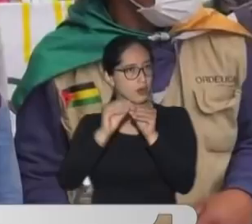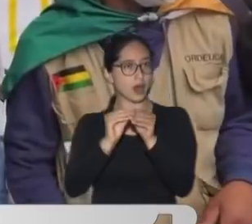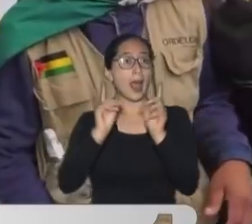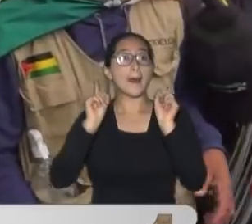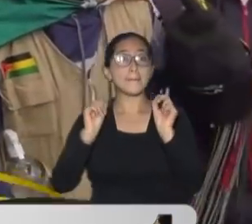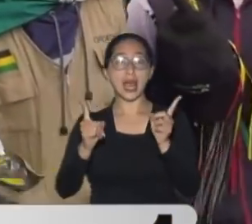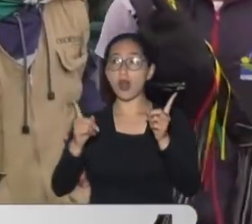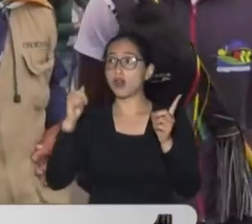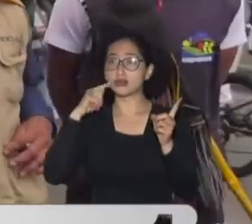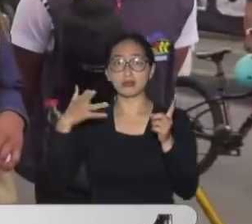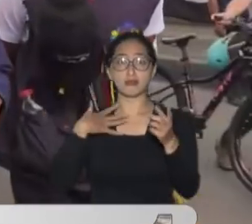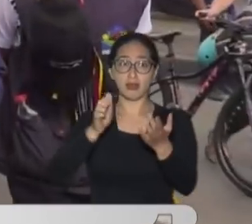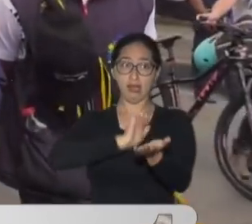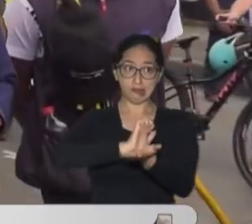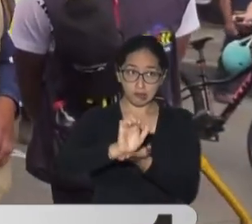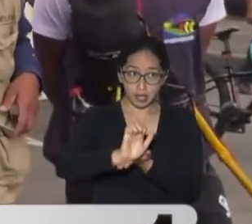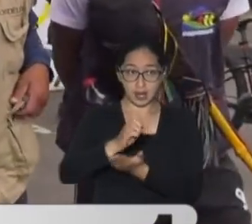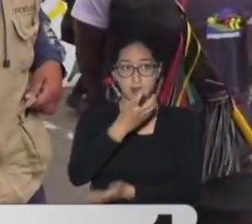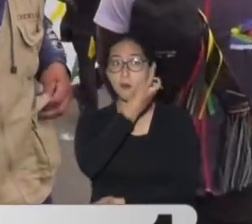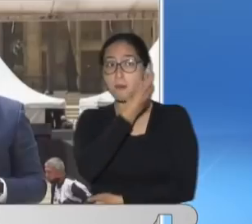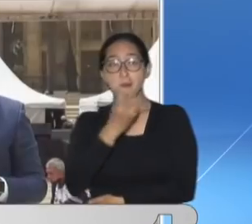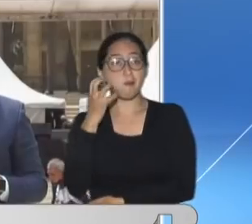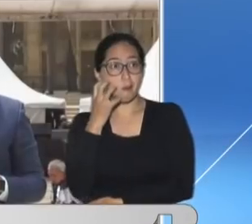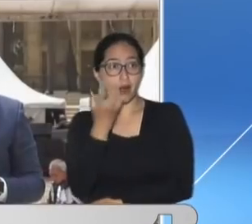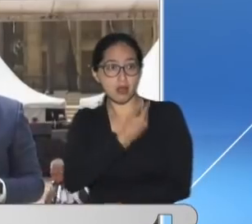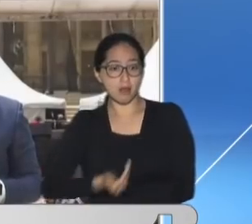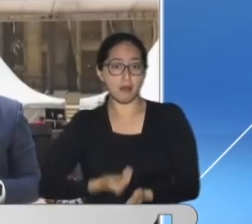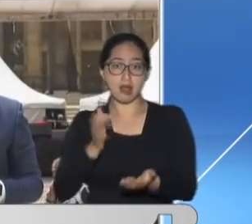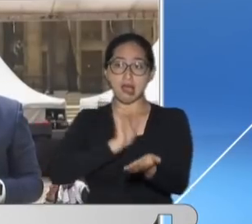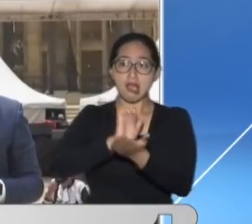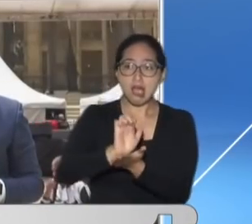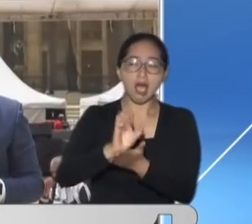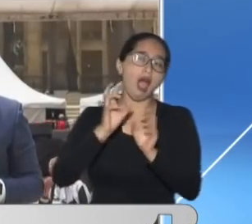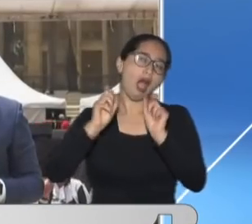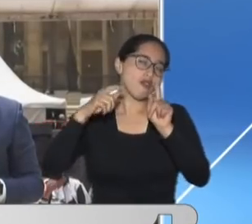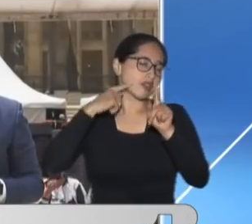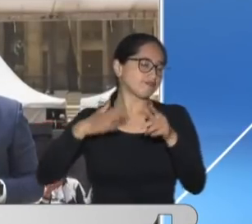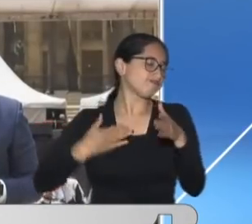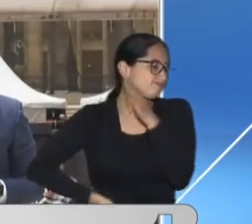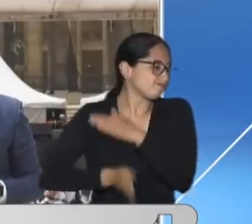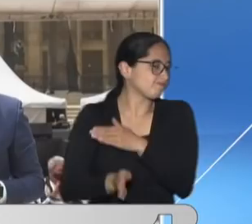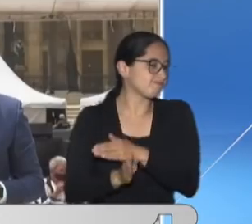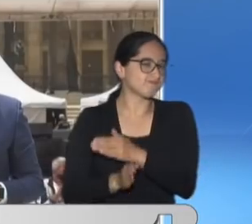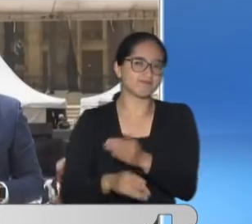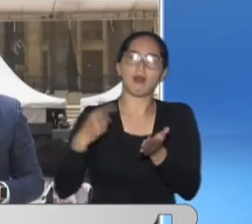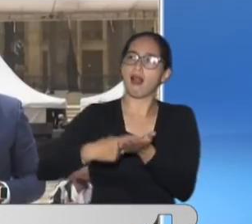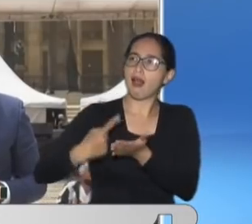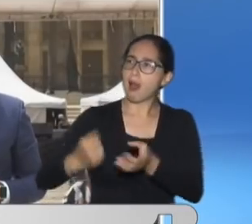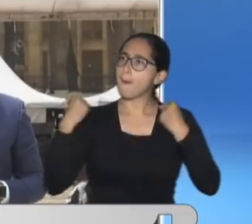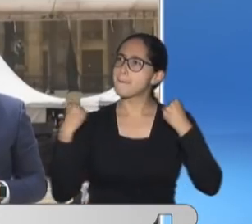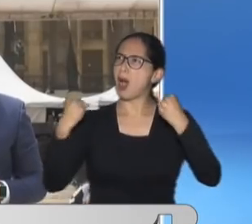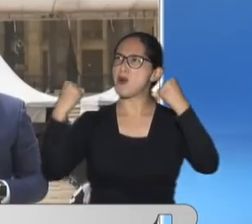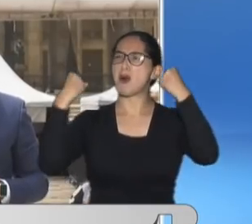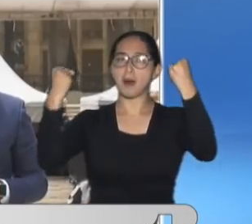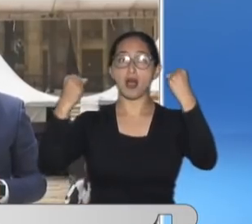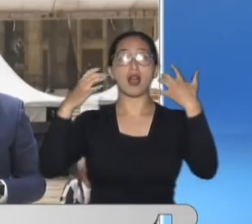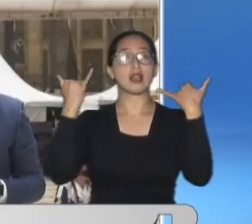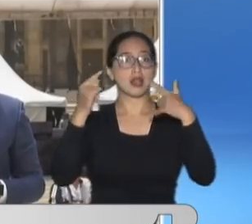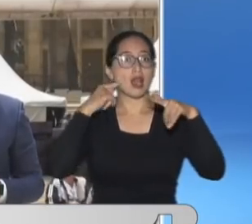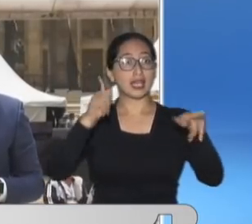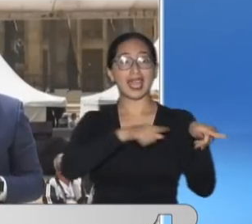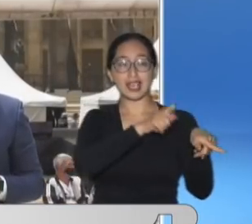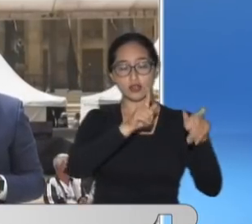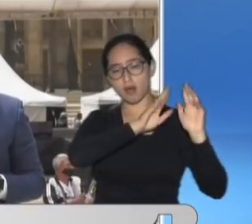problema. Con estas imágenes de esta marcha que avanza en este momento por la carrera 30 con calle 53 hacia la Plaza de